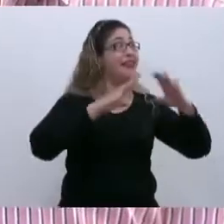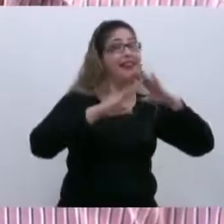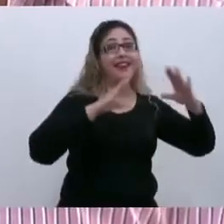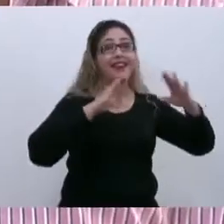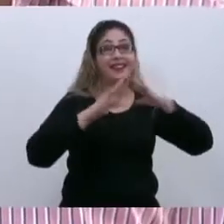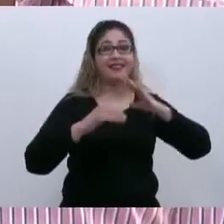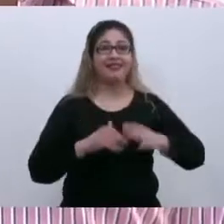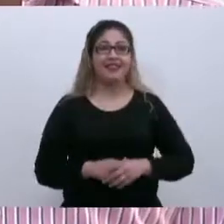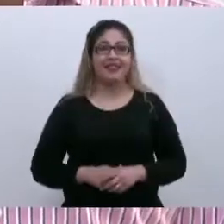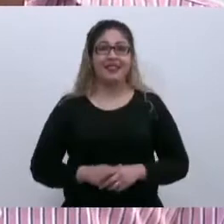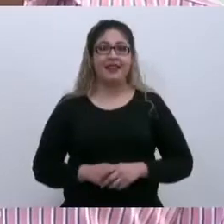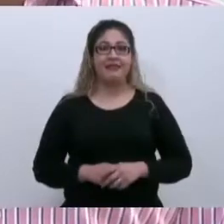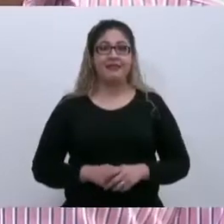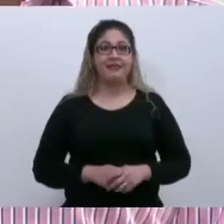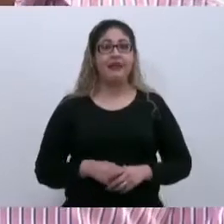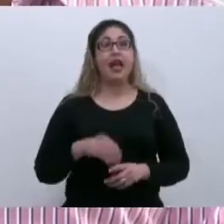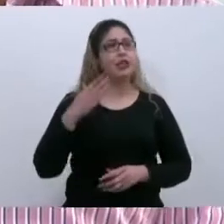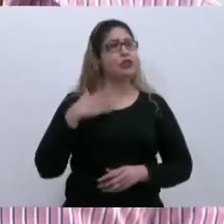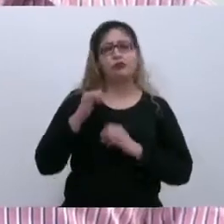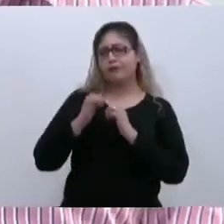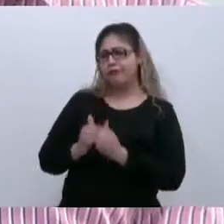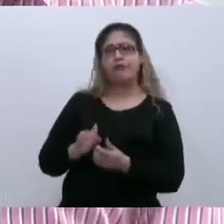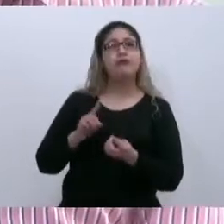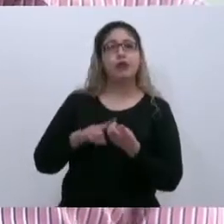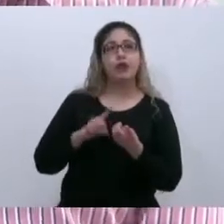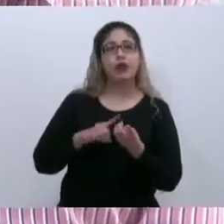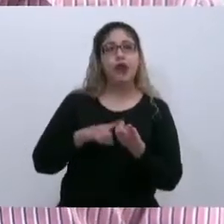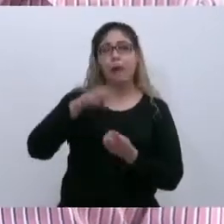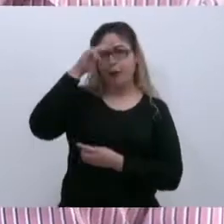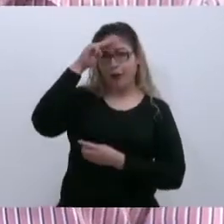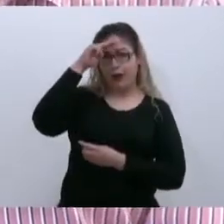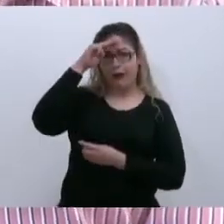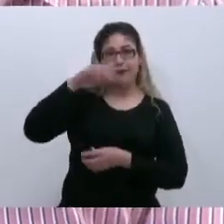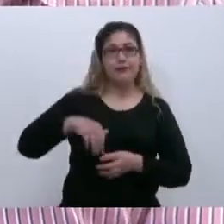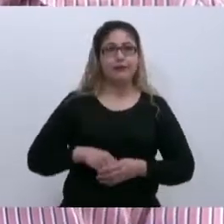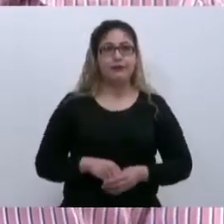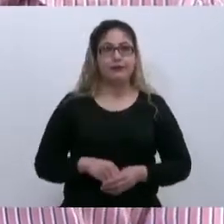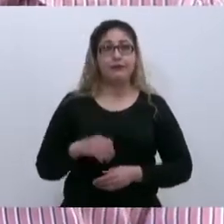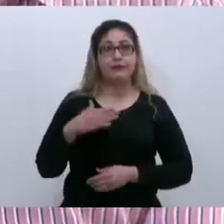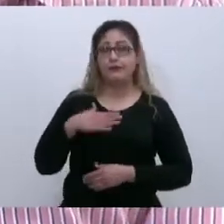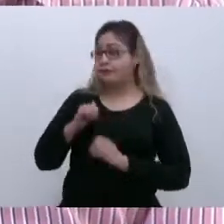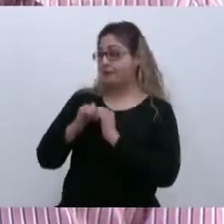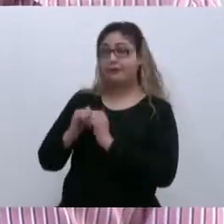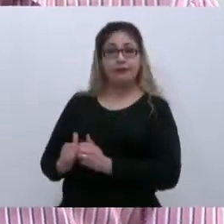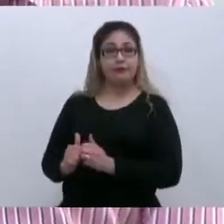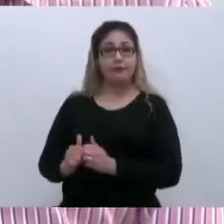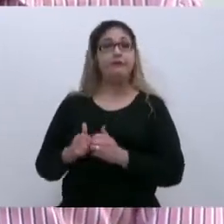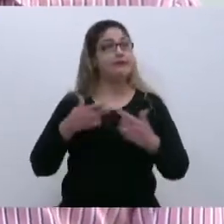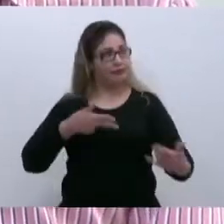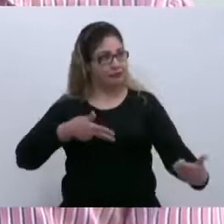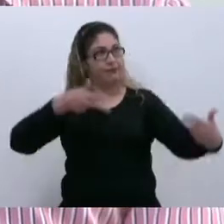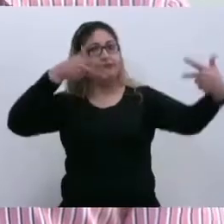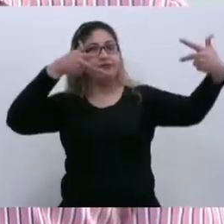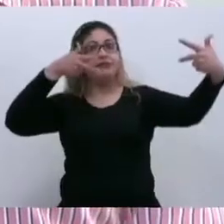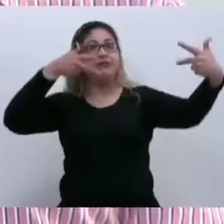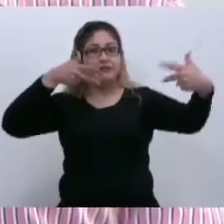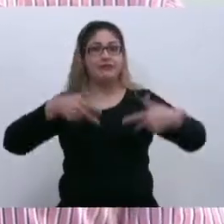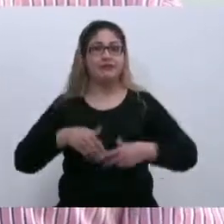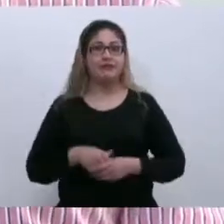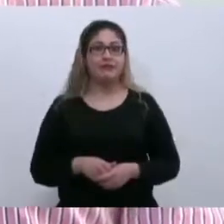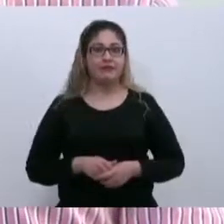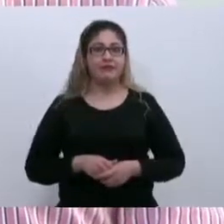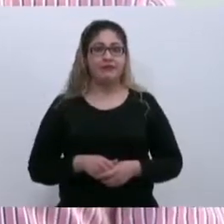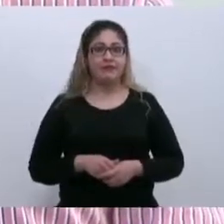Estaba yo en Monterrey un día antes de que me empezara el